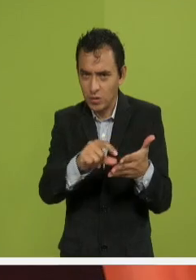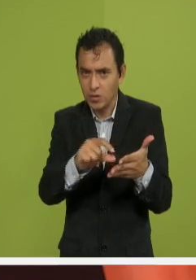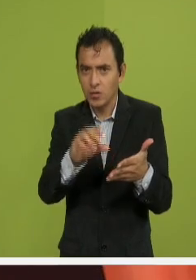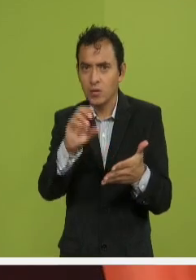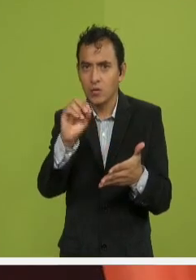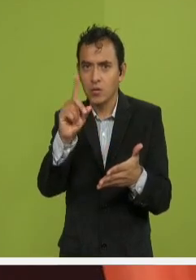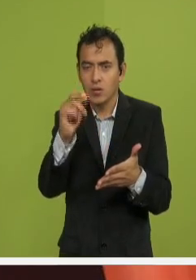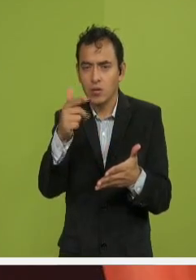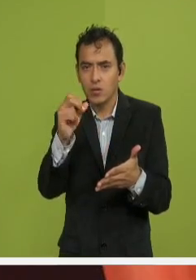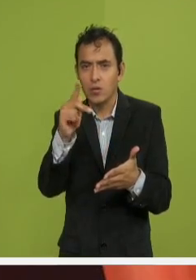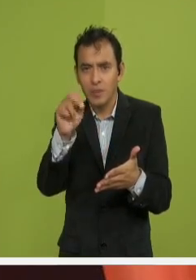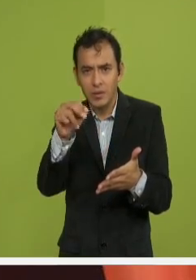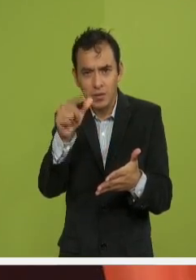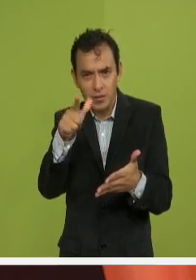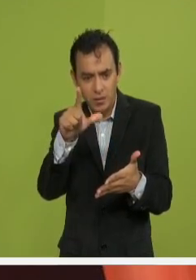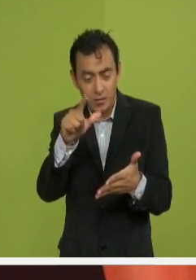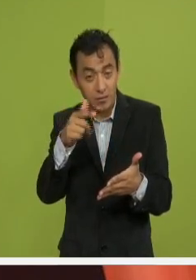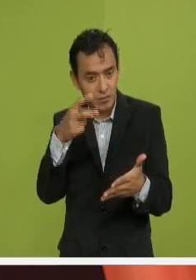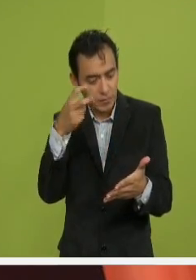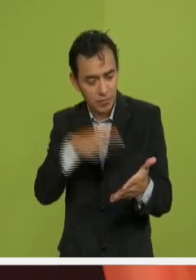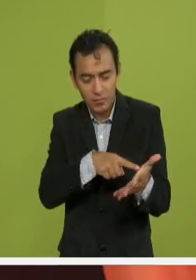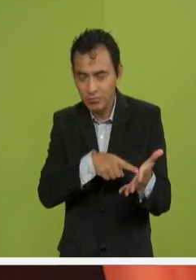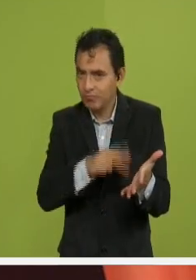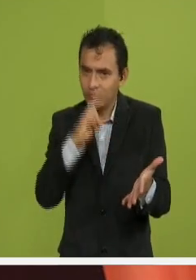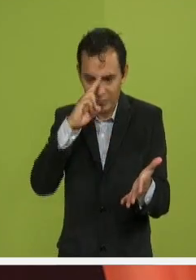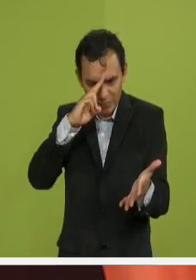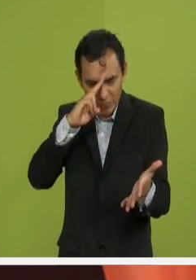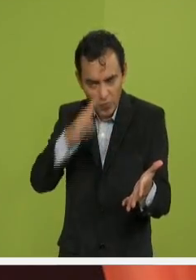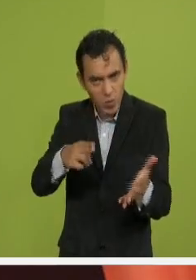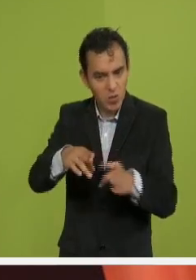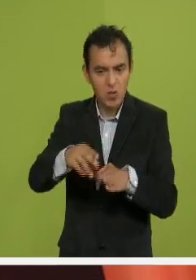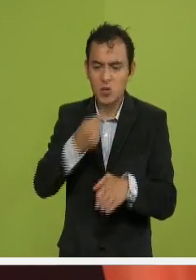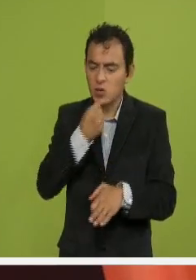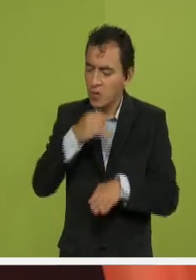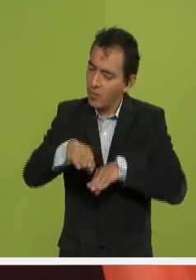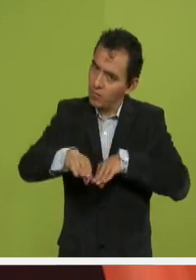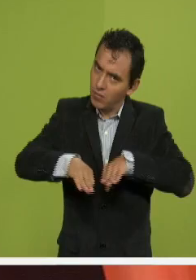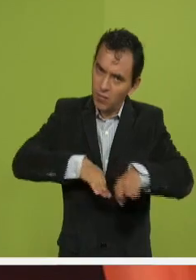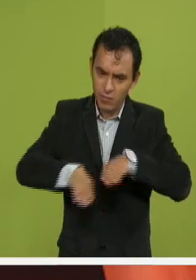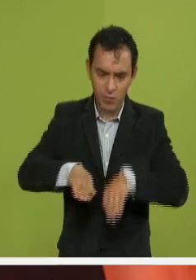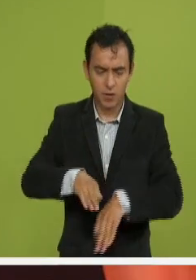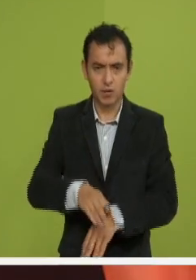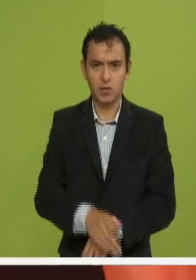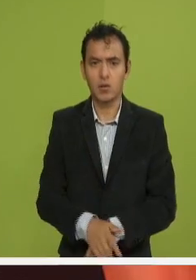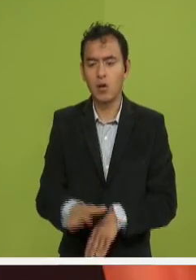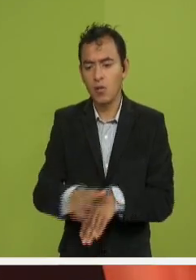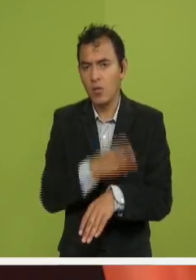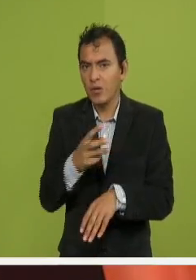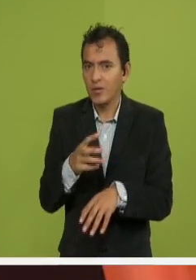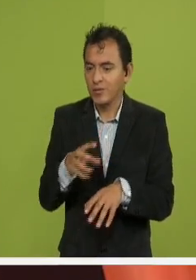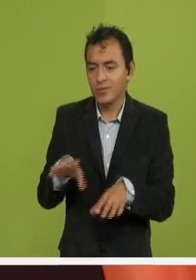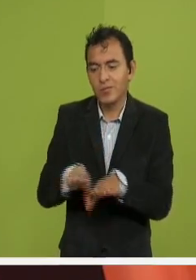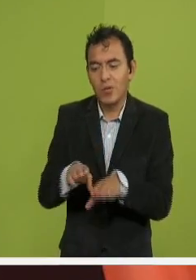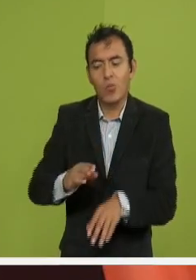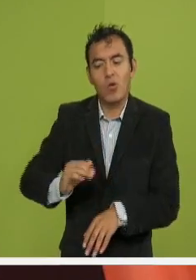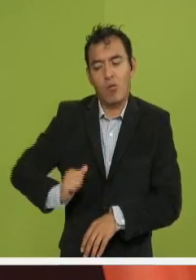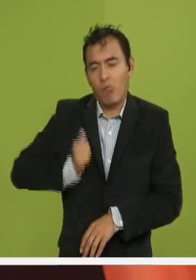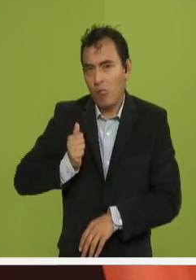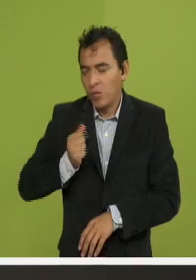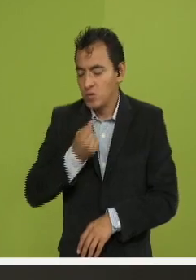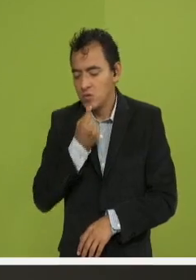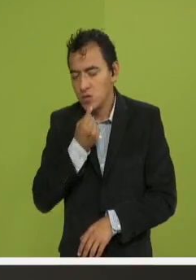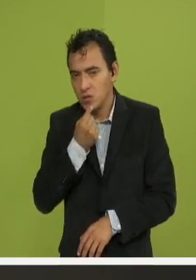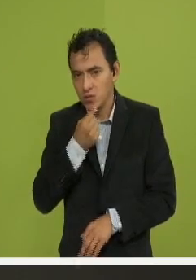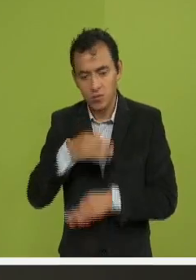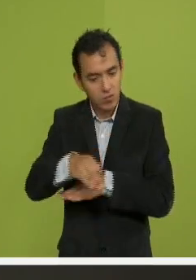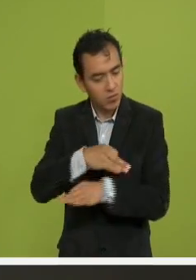estado de Veracruz, prohíbe ese tipo de actos porque es una modalidad de la trata de personas y de la explotación infantil. ¿Y qué pasa? Que